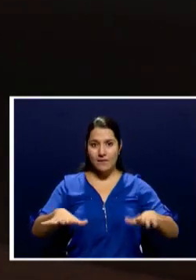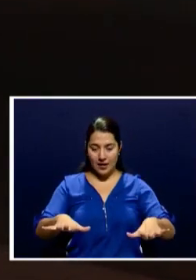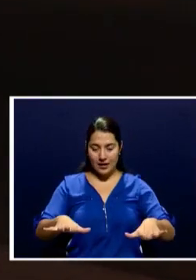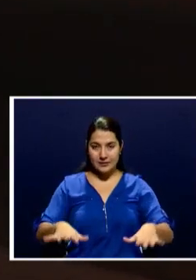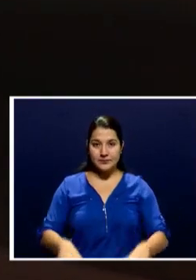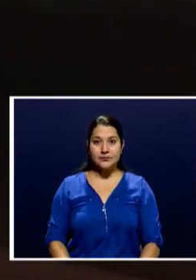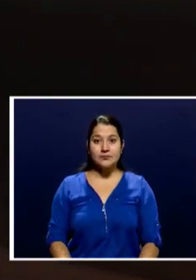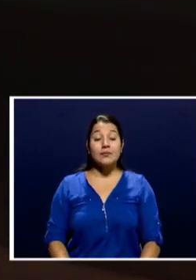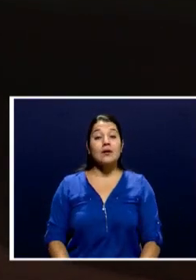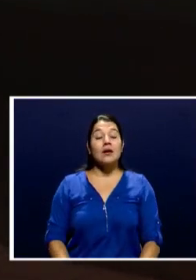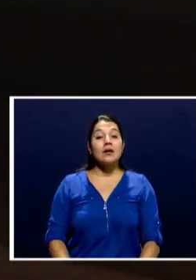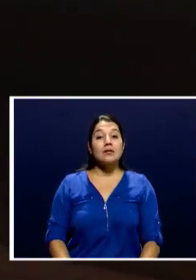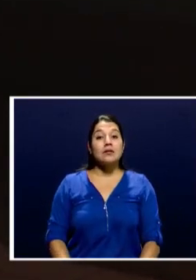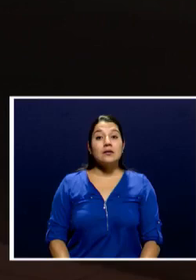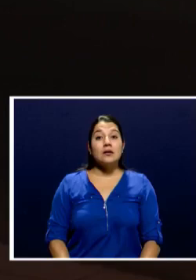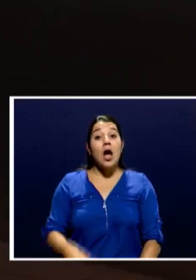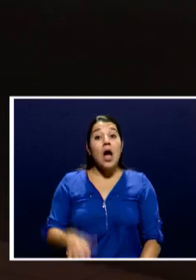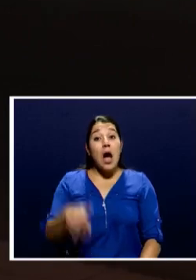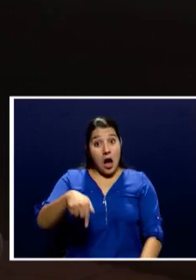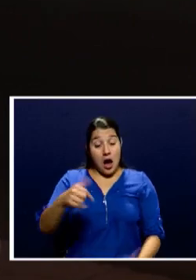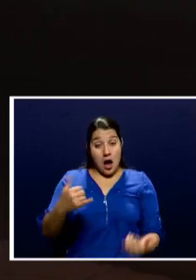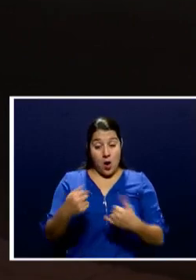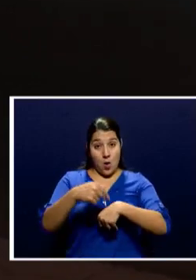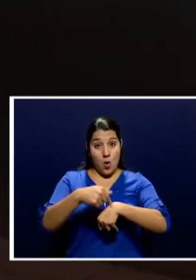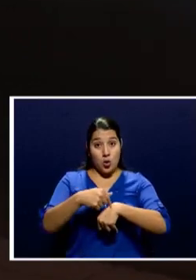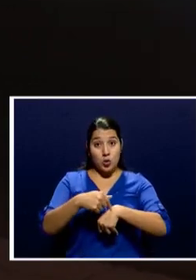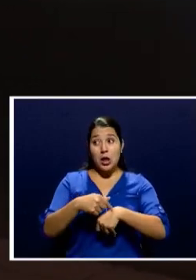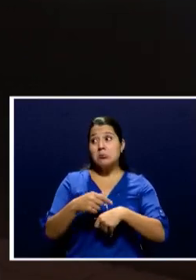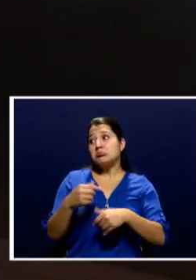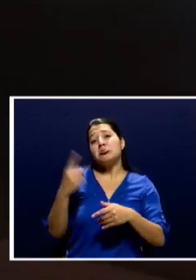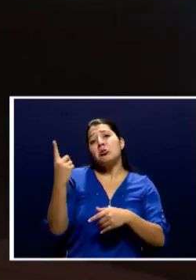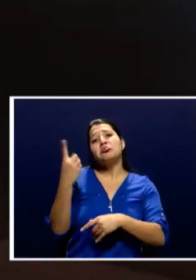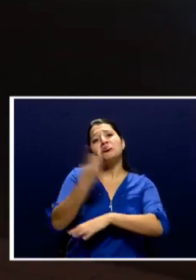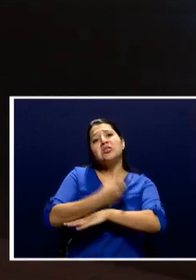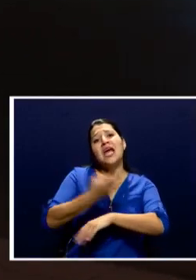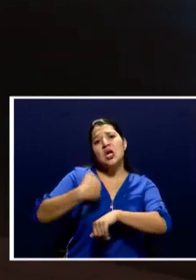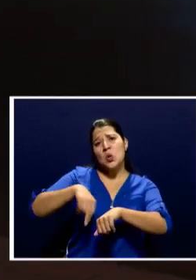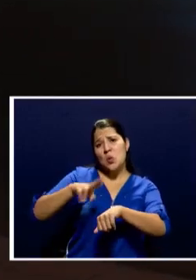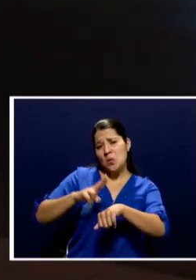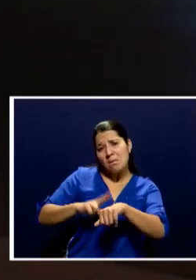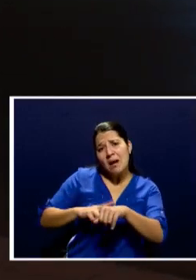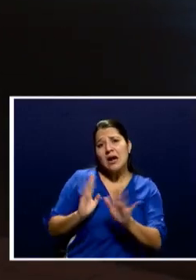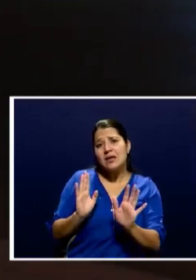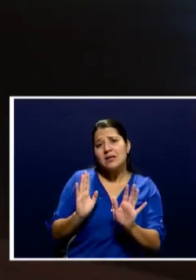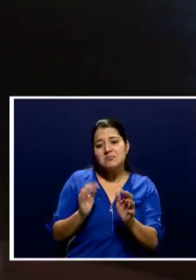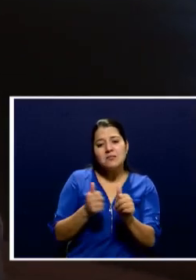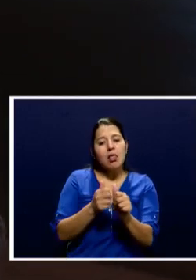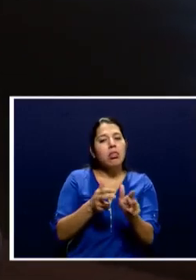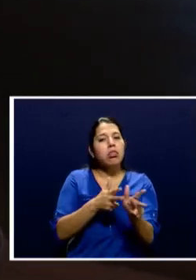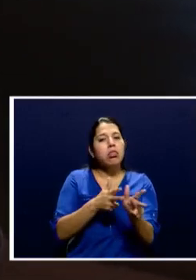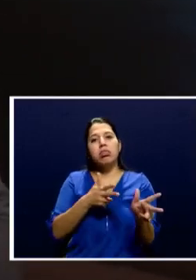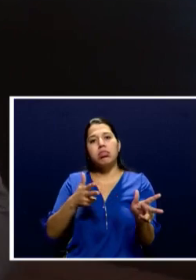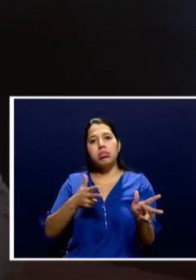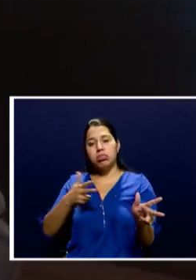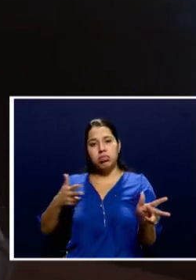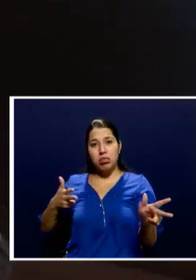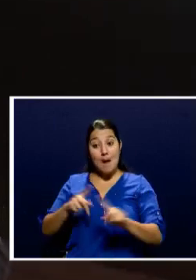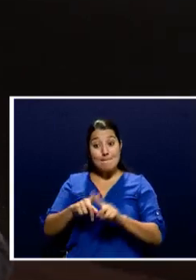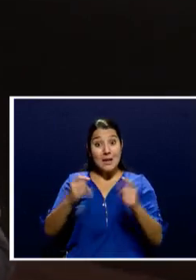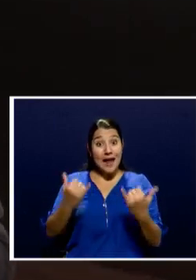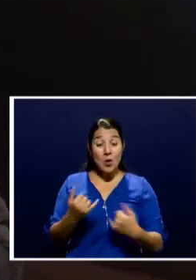León Cortés. Precisamente a esta hora, en un día normal, estaría repleto de vehículos y el congestionamiento vial típico de esta zona. En